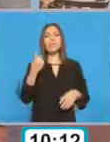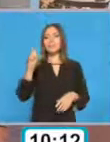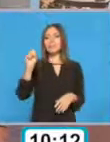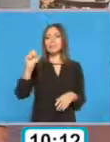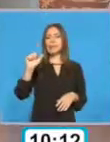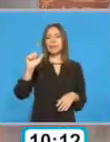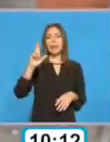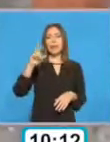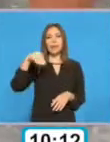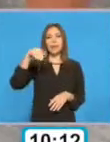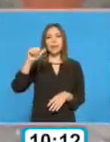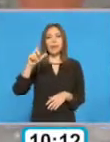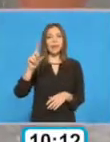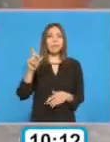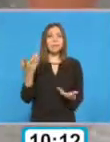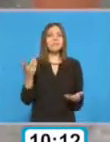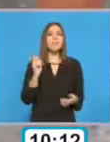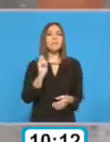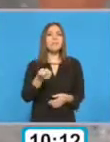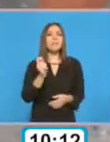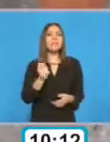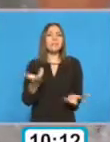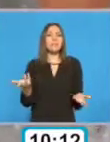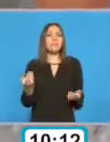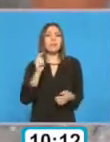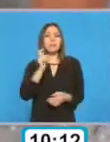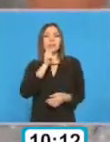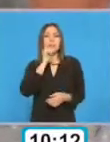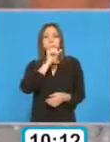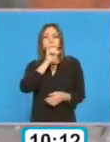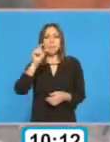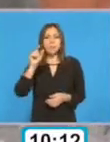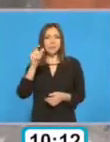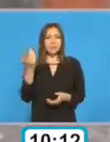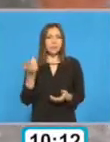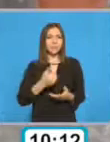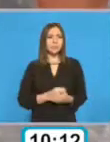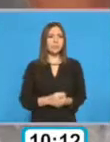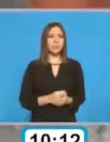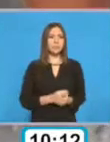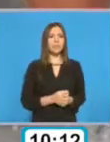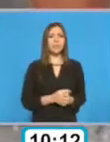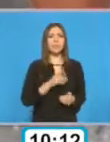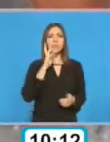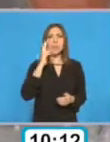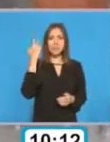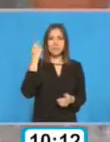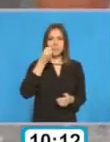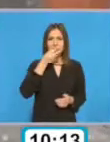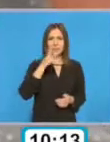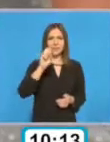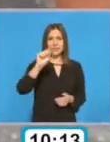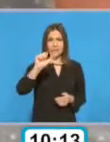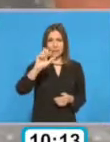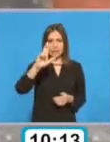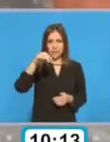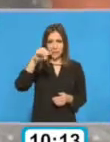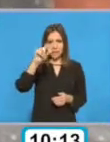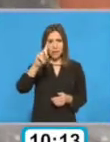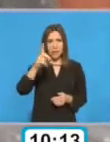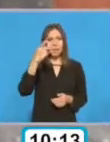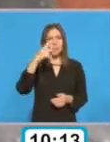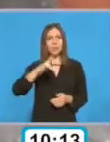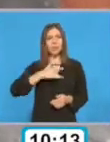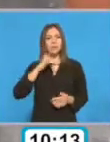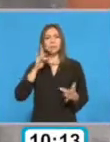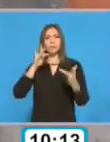es Sarmat- pues un término muy padre, el concepto muy bueno y que realmente conecta con todo